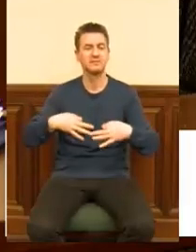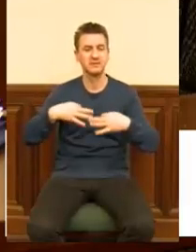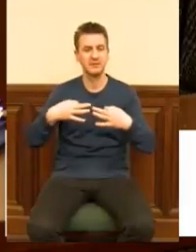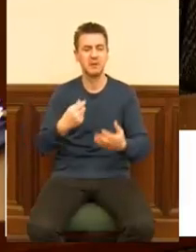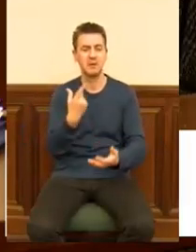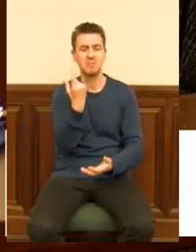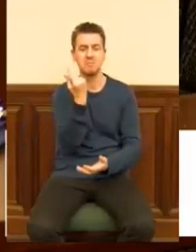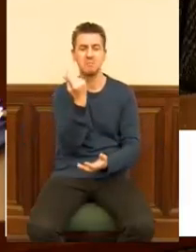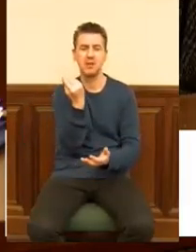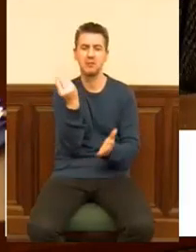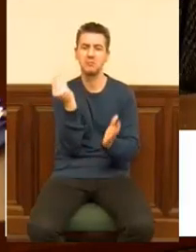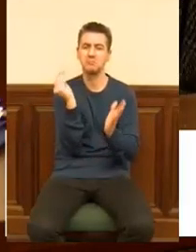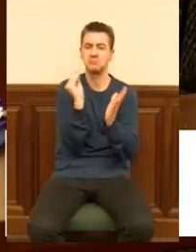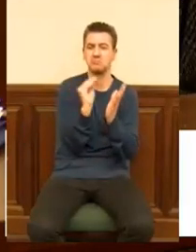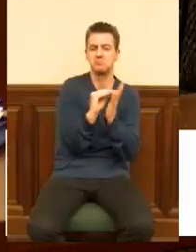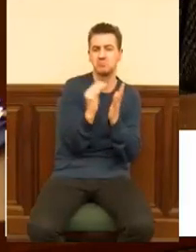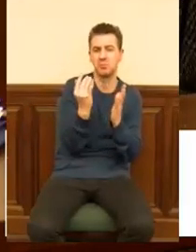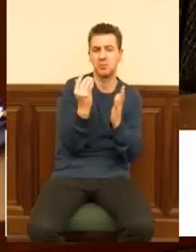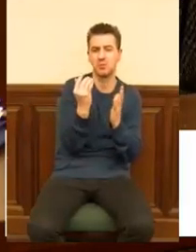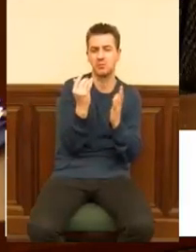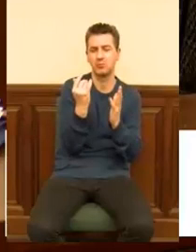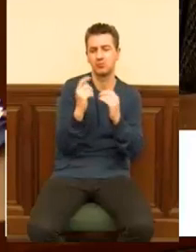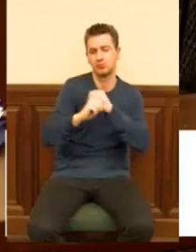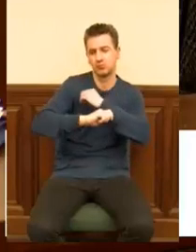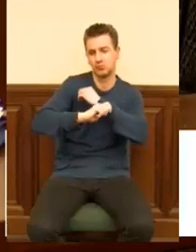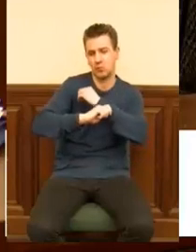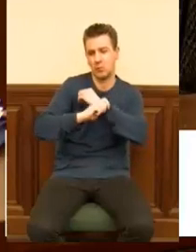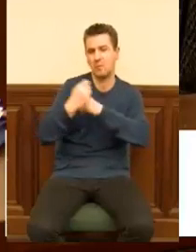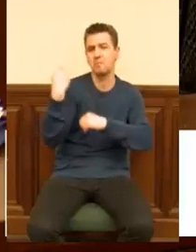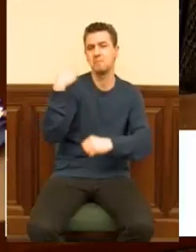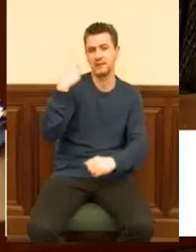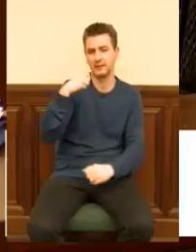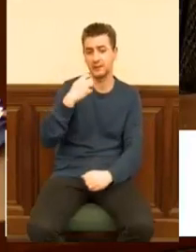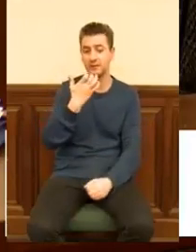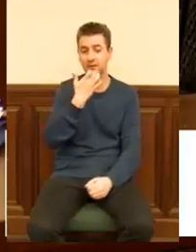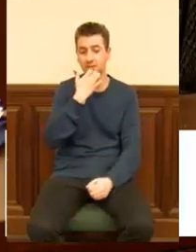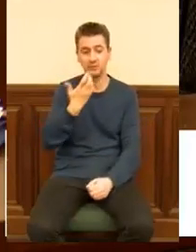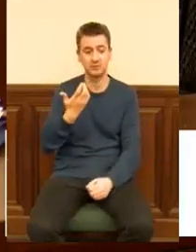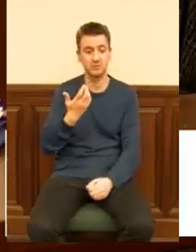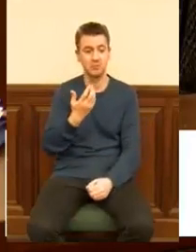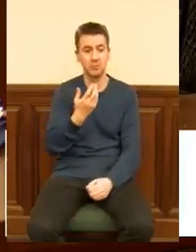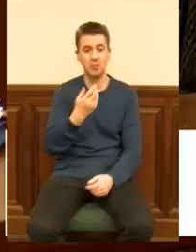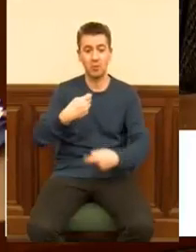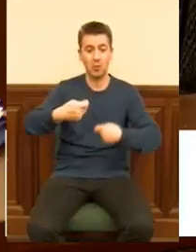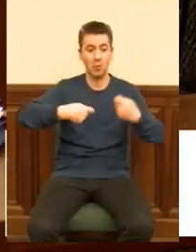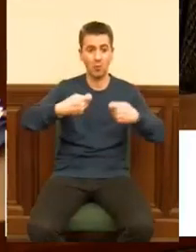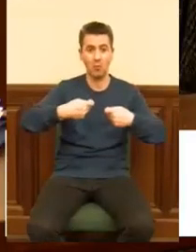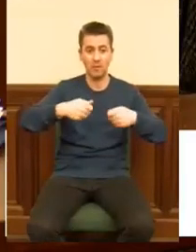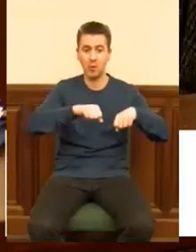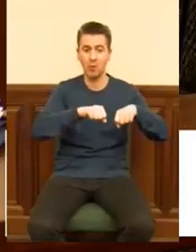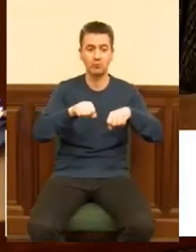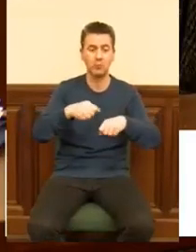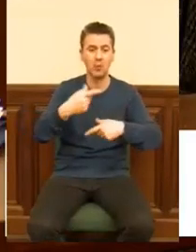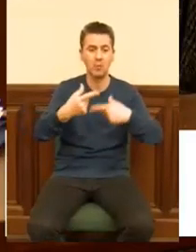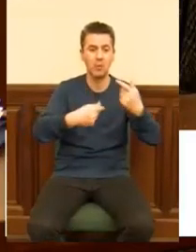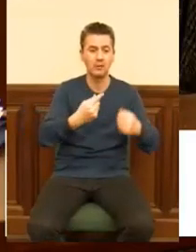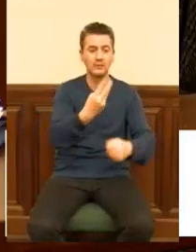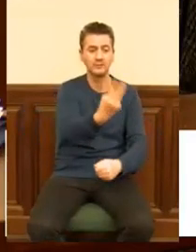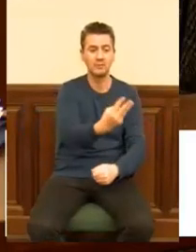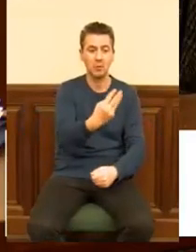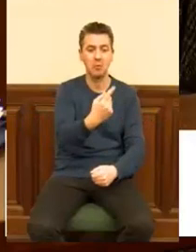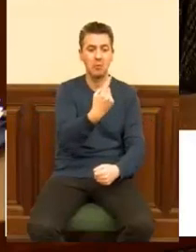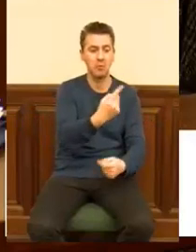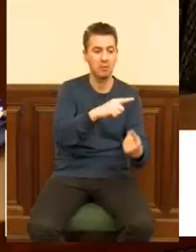aquella energía más cara. Es como si uno va al supermercado, compra 3 productos, uno cuesta 5 euros,